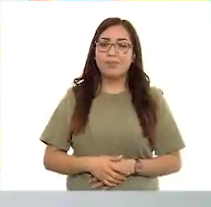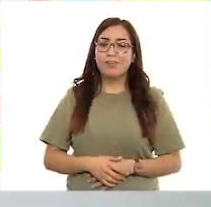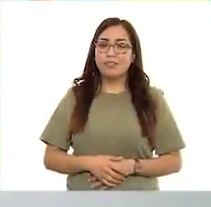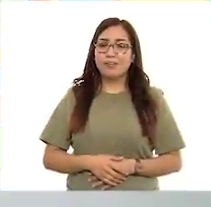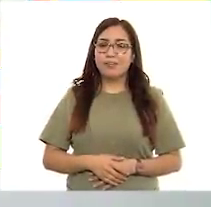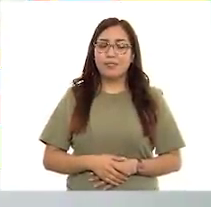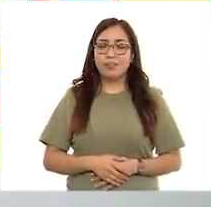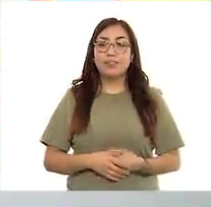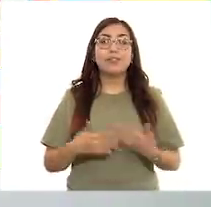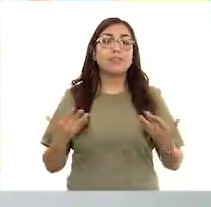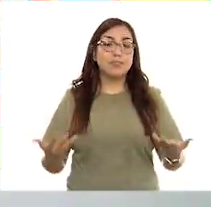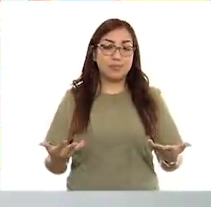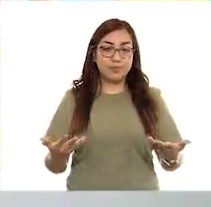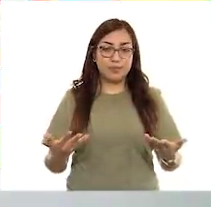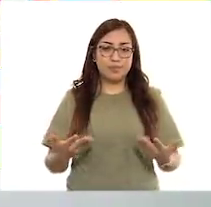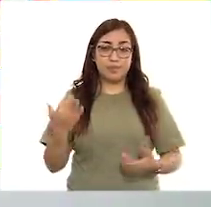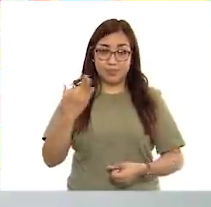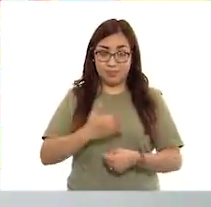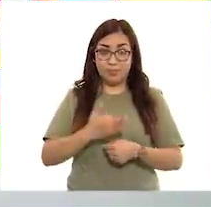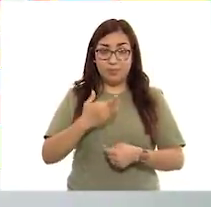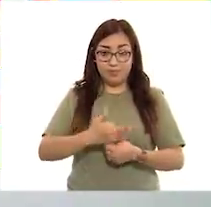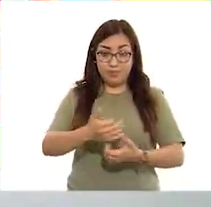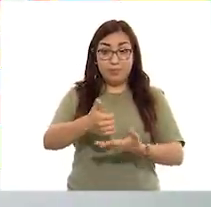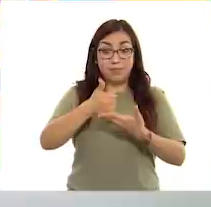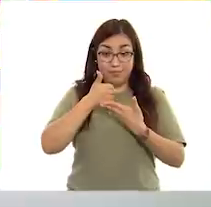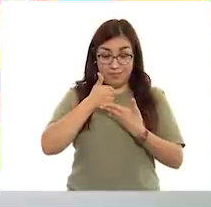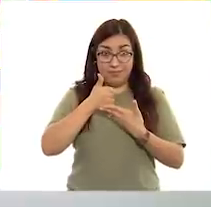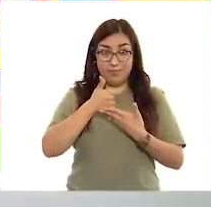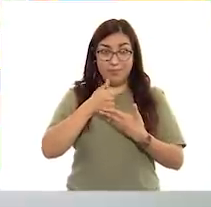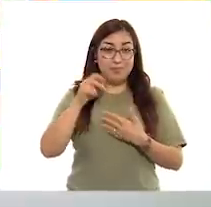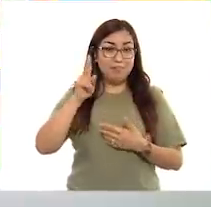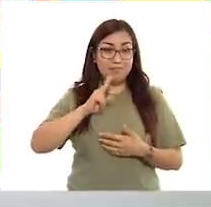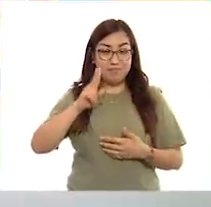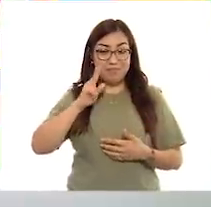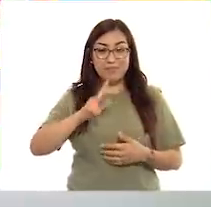Vamos a comprobarlo. ¿Nos ayudan?